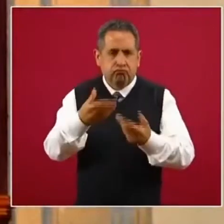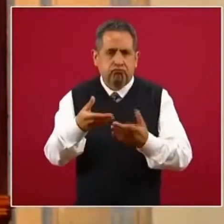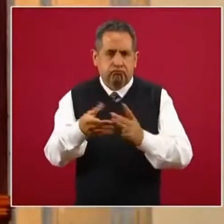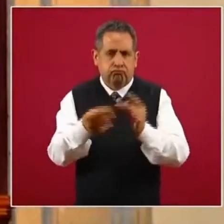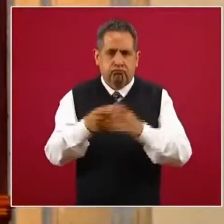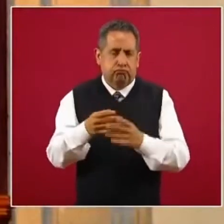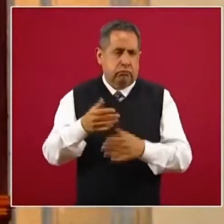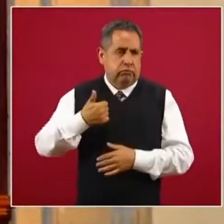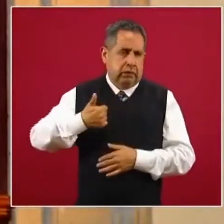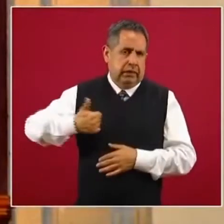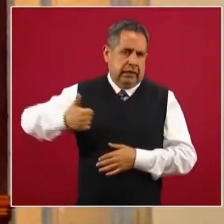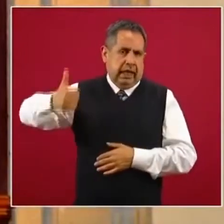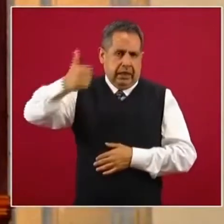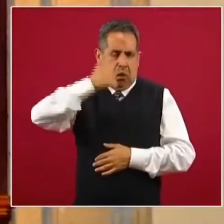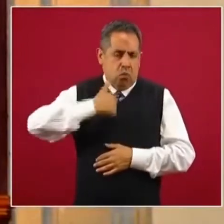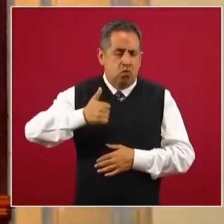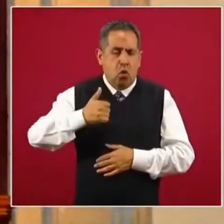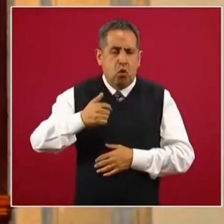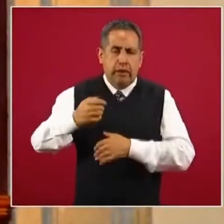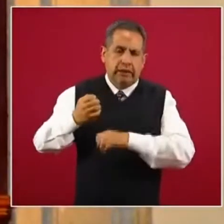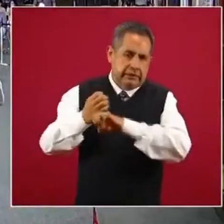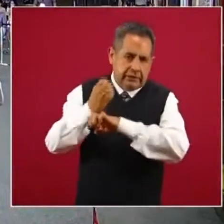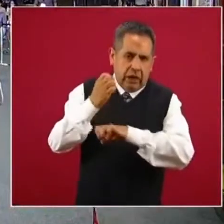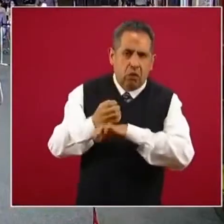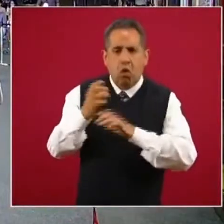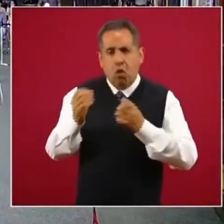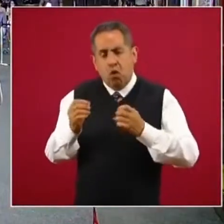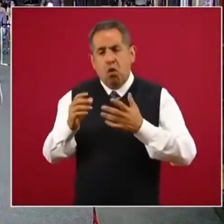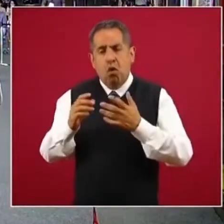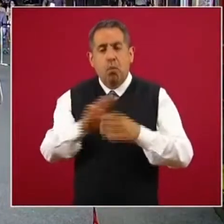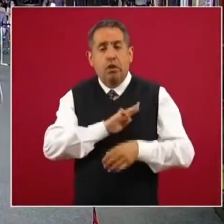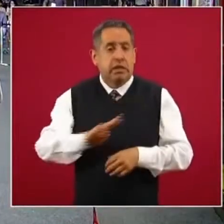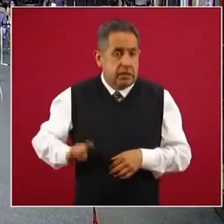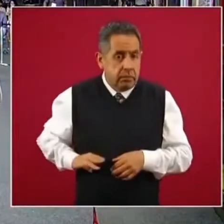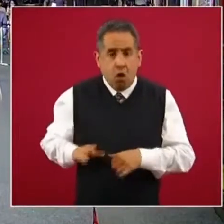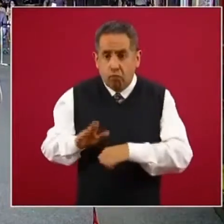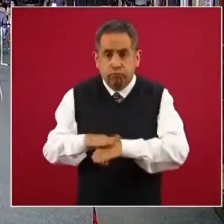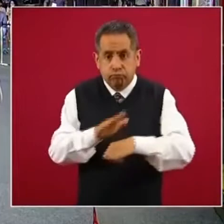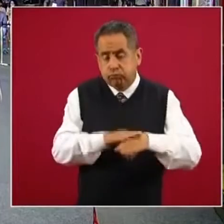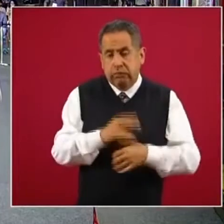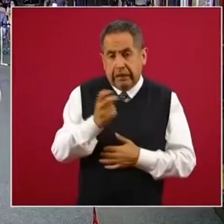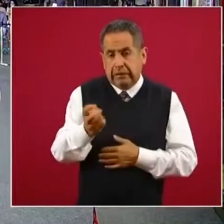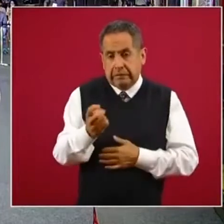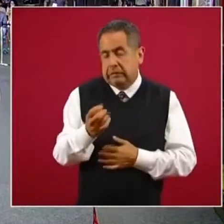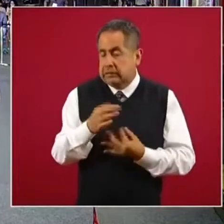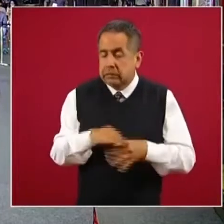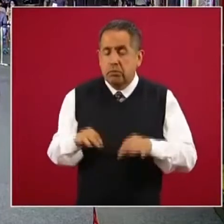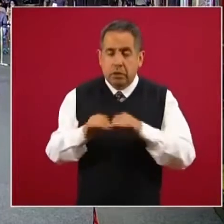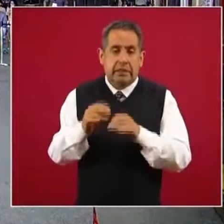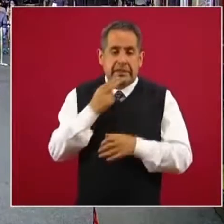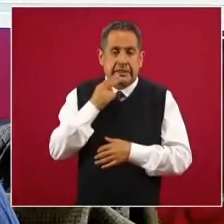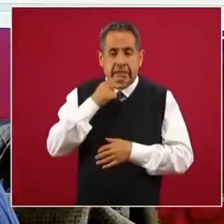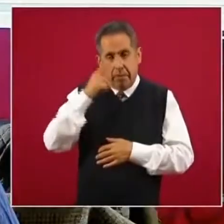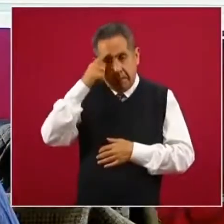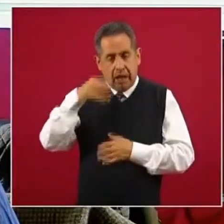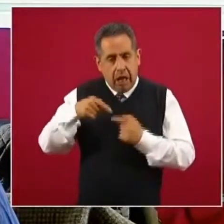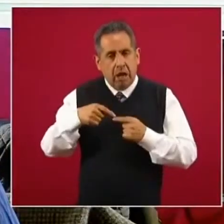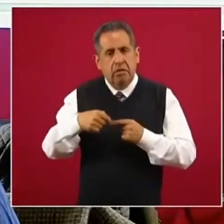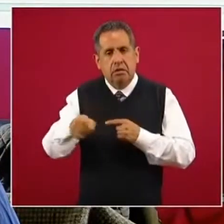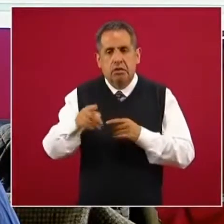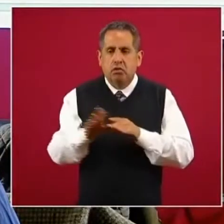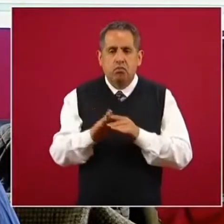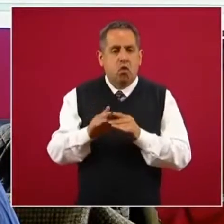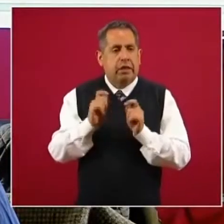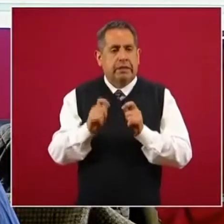.236 son activos, es decir, que presentaron síntomas del virus en los últimos 14 días, así lo informó José Luis Salomía, director